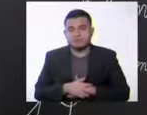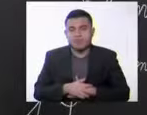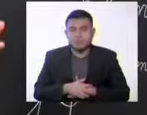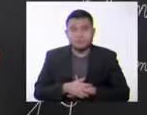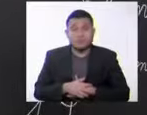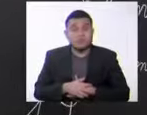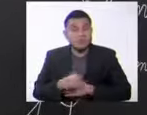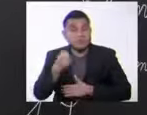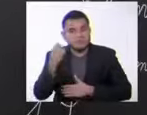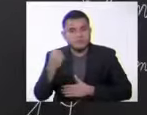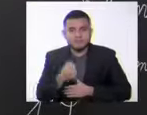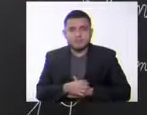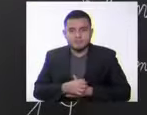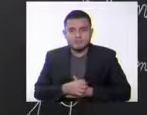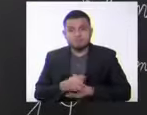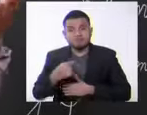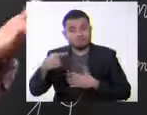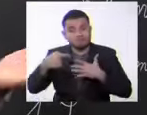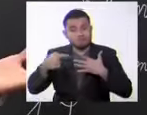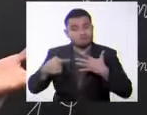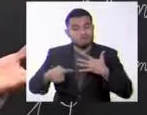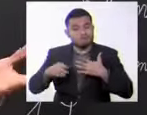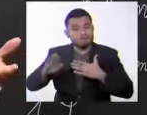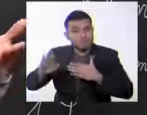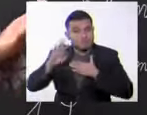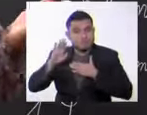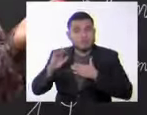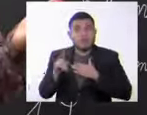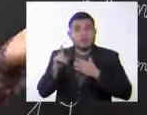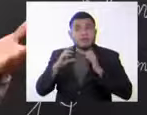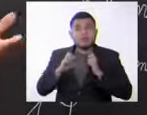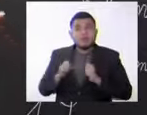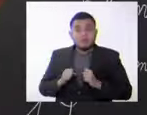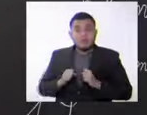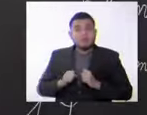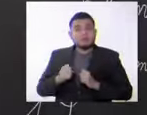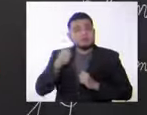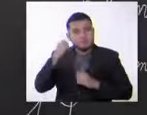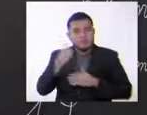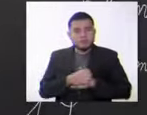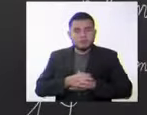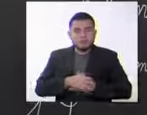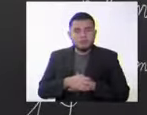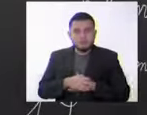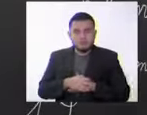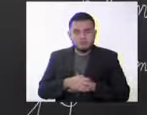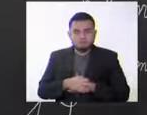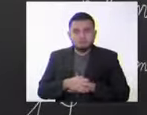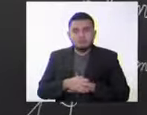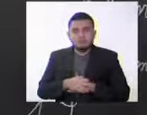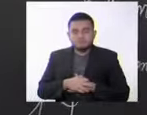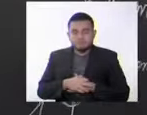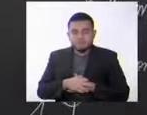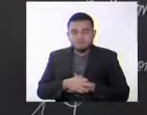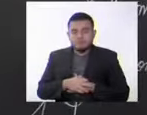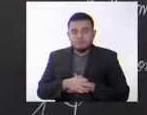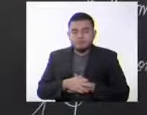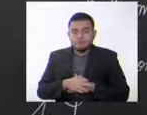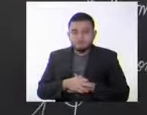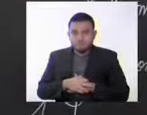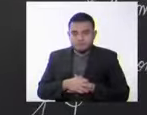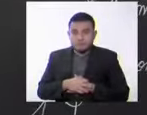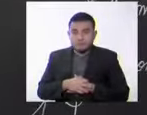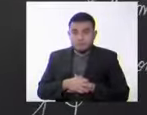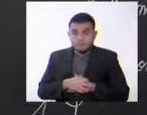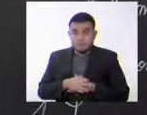como deber sumamente grande también el Estado tiene un papel fundamental dentro de todo esto. ¿Por qué? Porque el